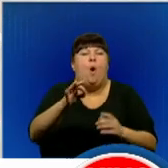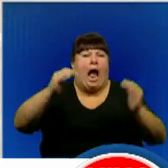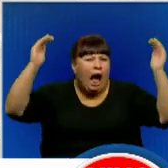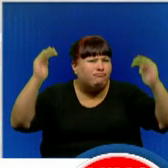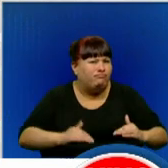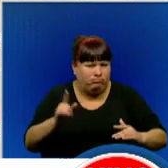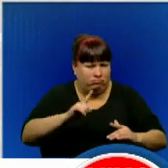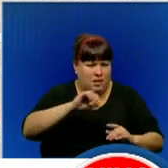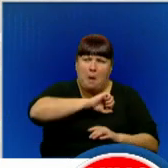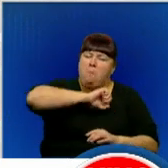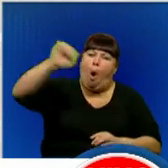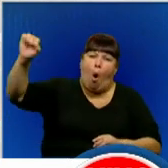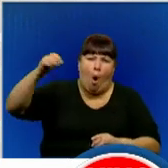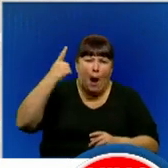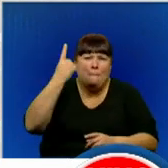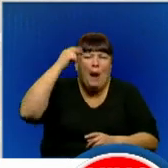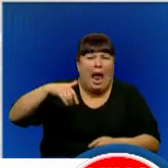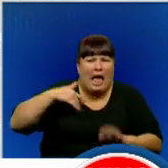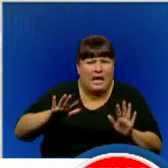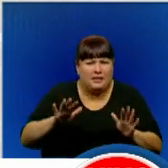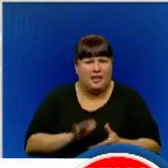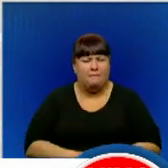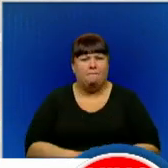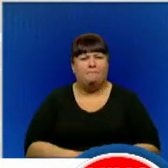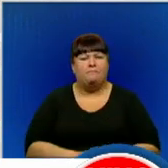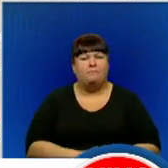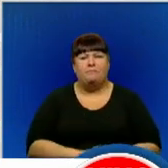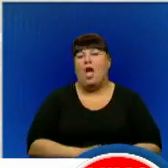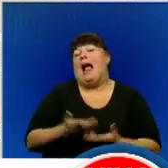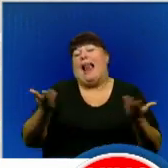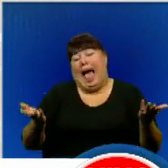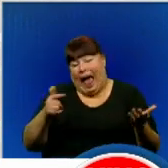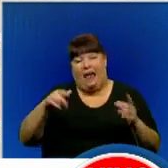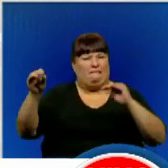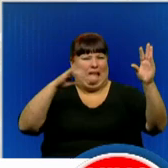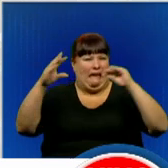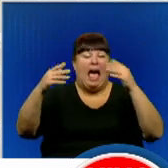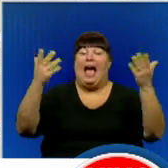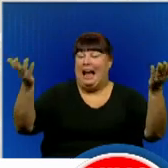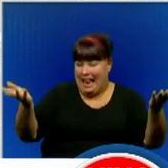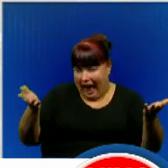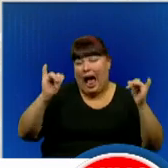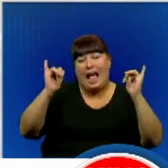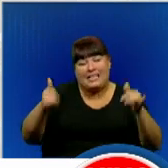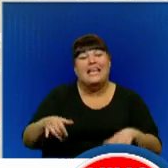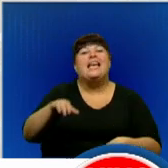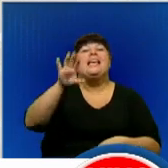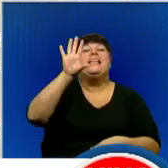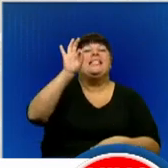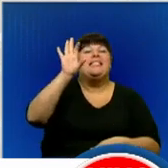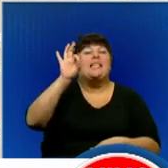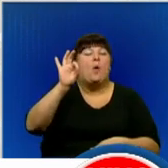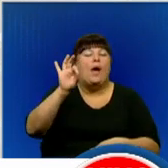inflacionaria como la que hubo en la argentina no claro claro 50